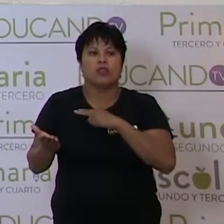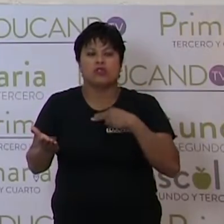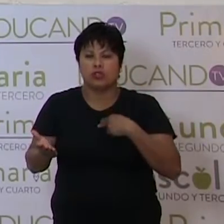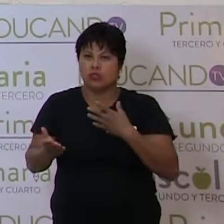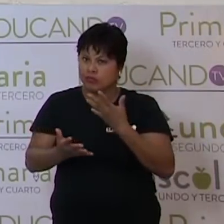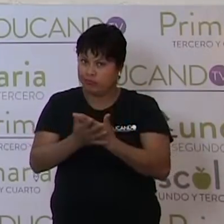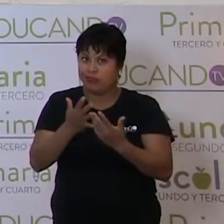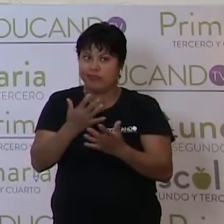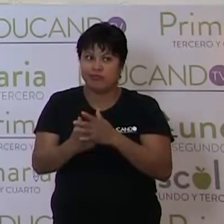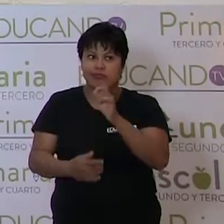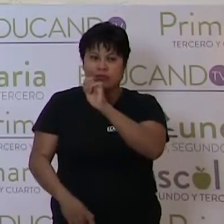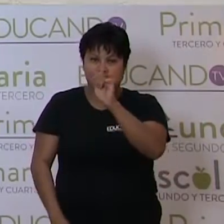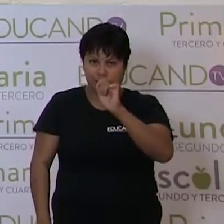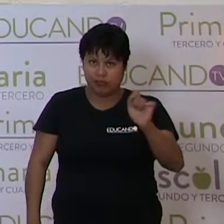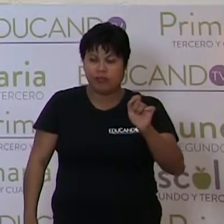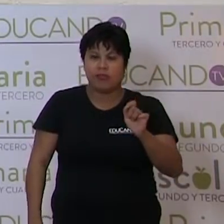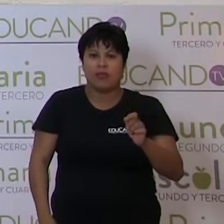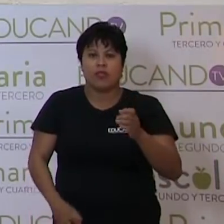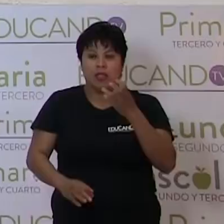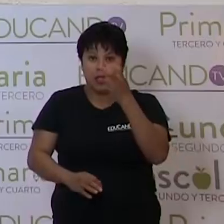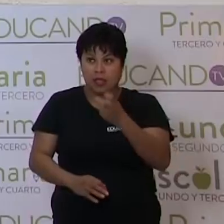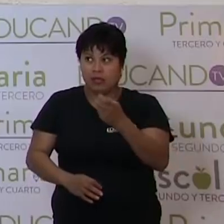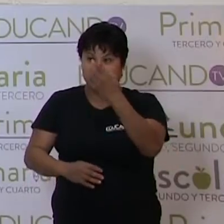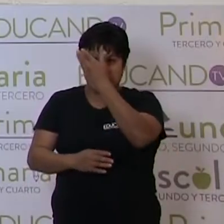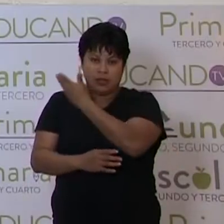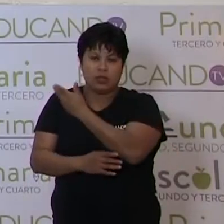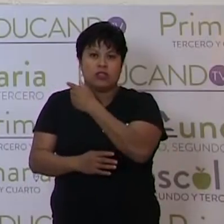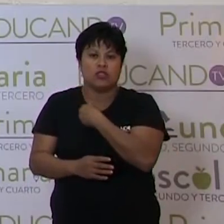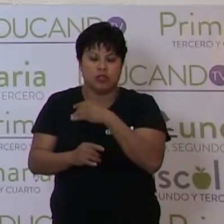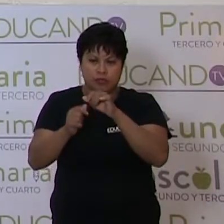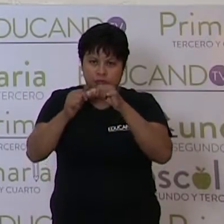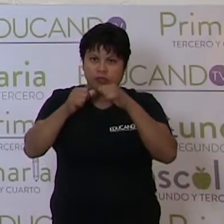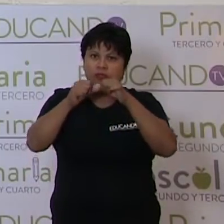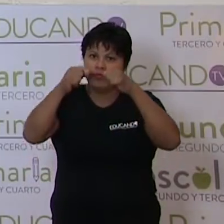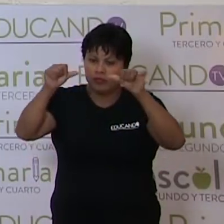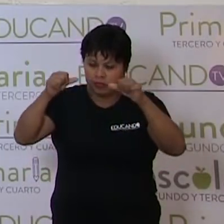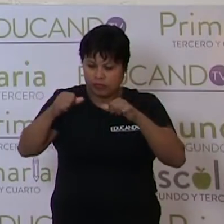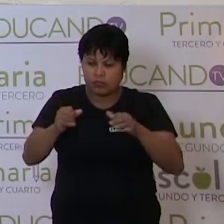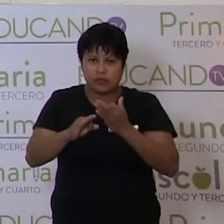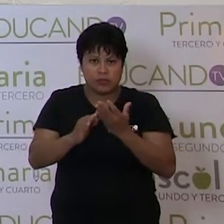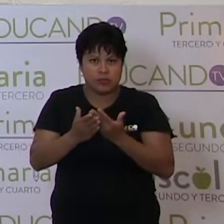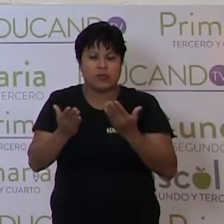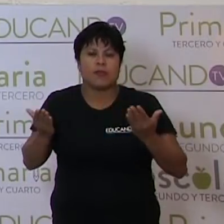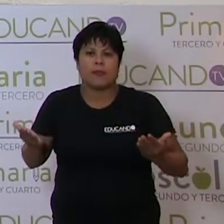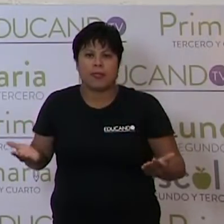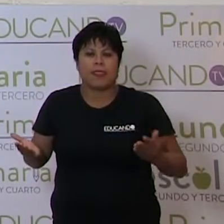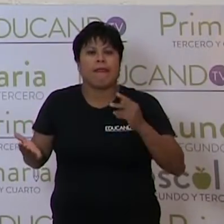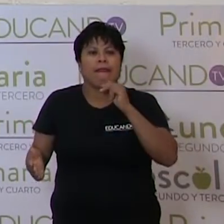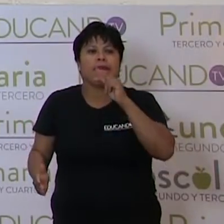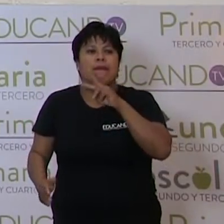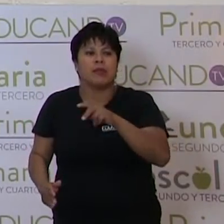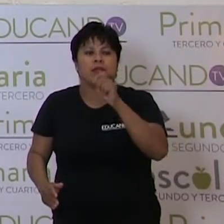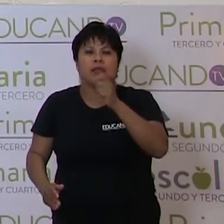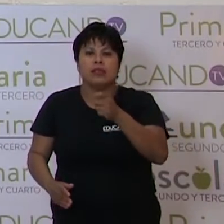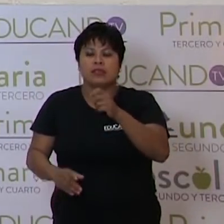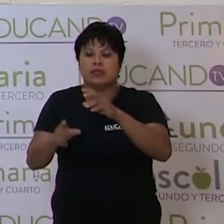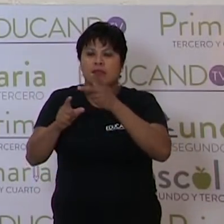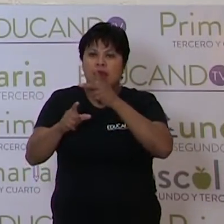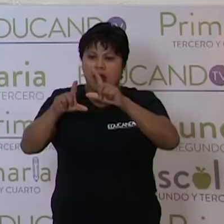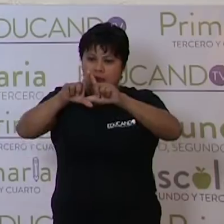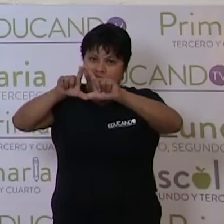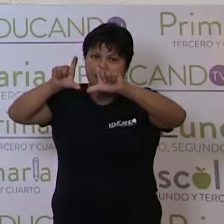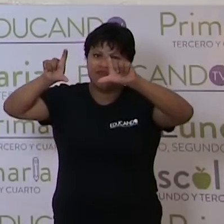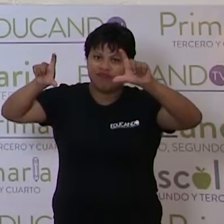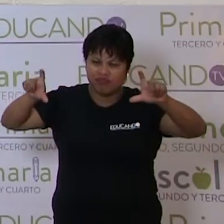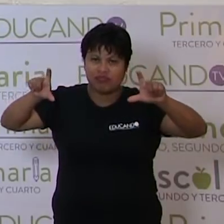aplicar. En este texto que voy a colocar a continuación, también es un texto